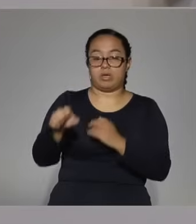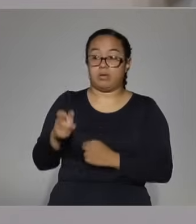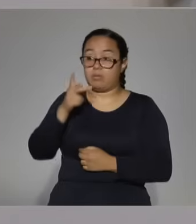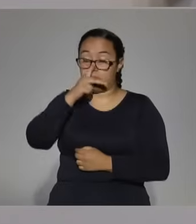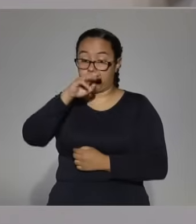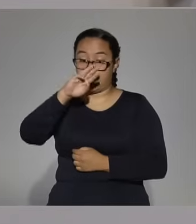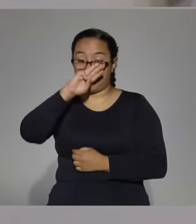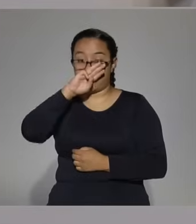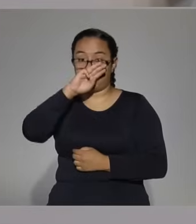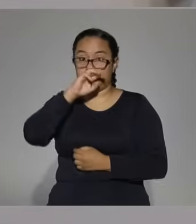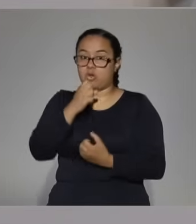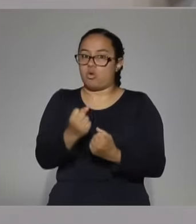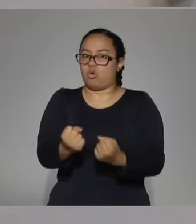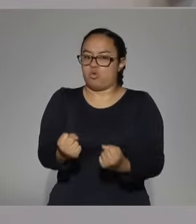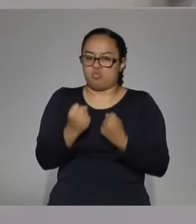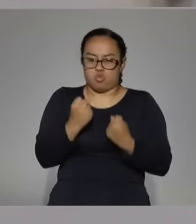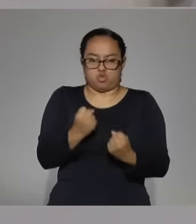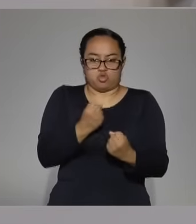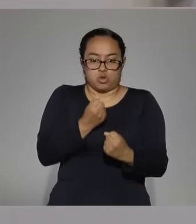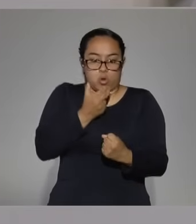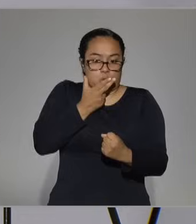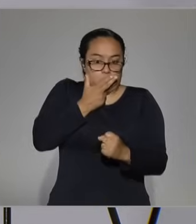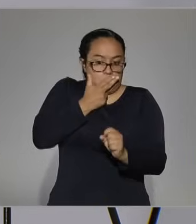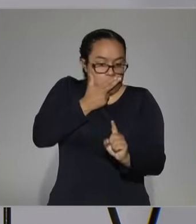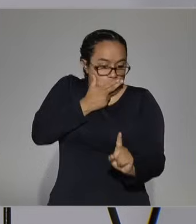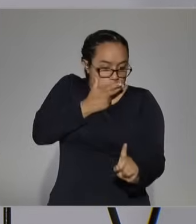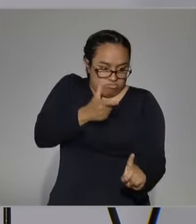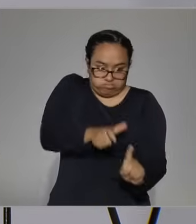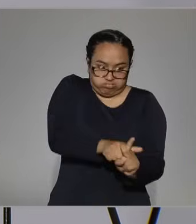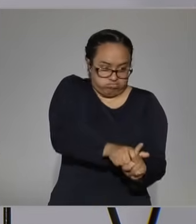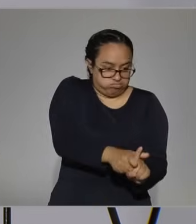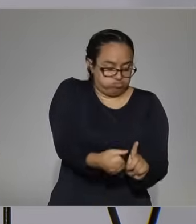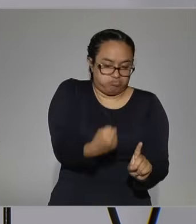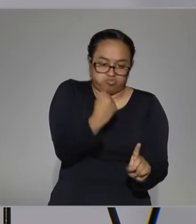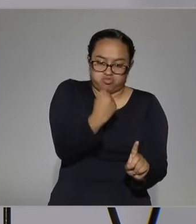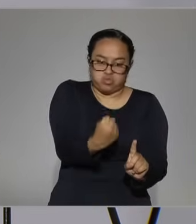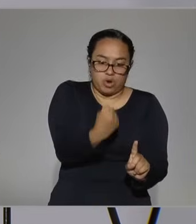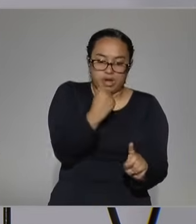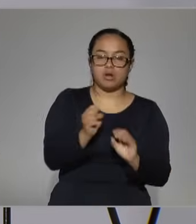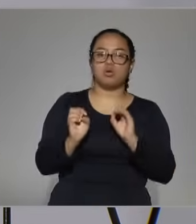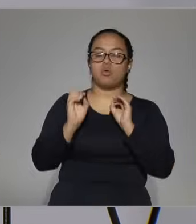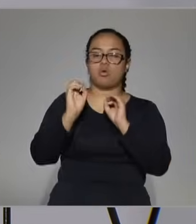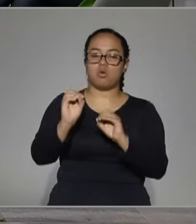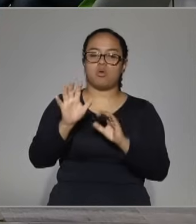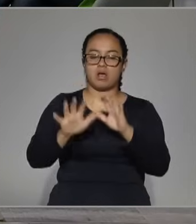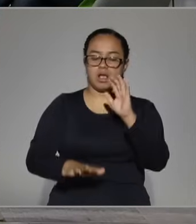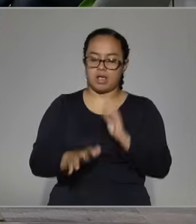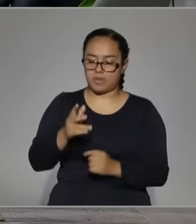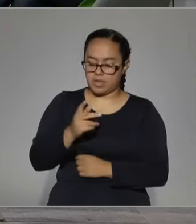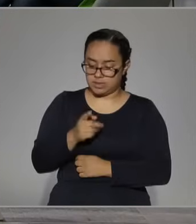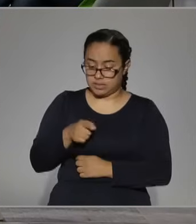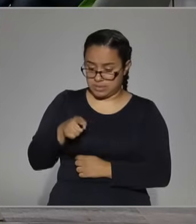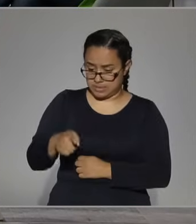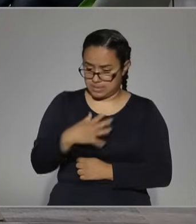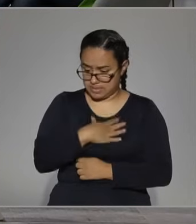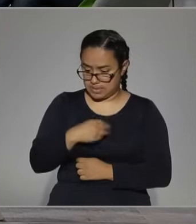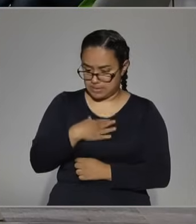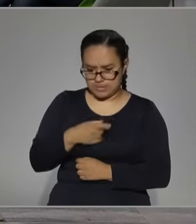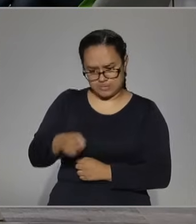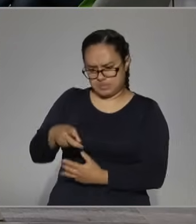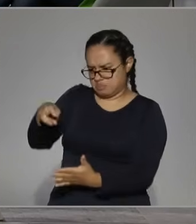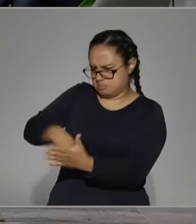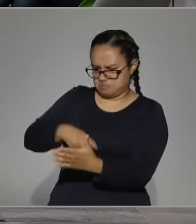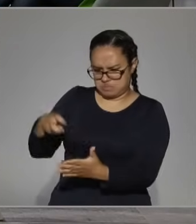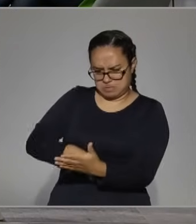padres que son sobreprotectores, los padres que tienen o que les dan una disciplina severa a